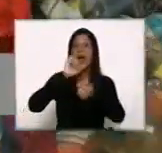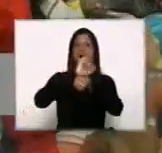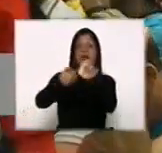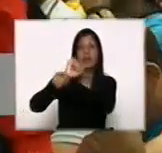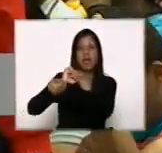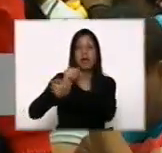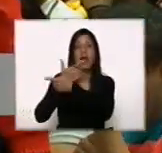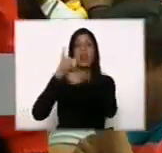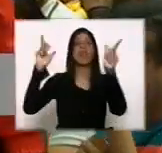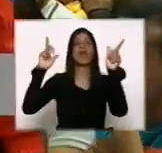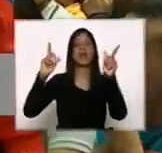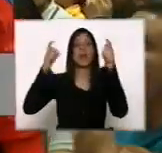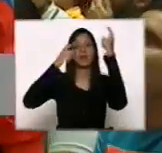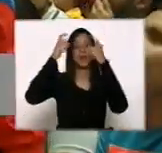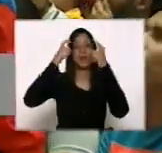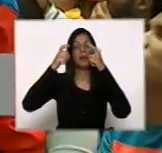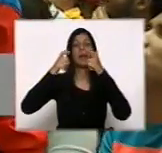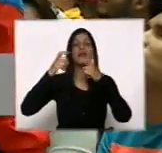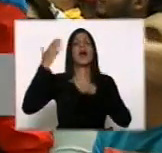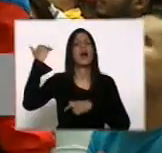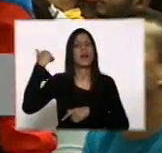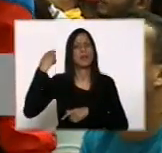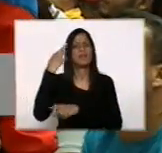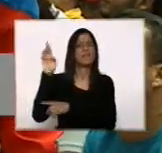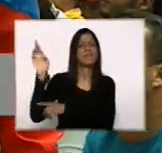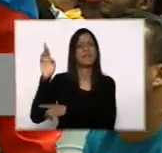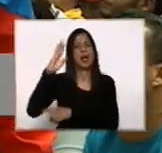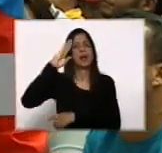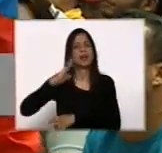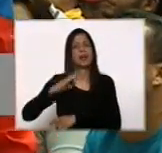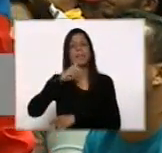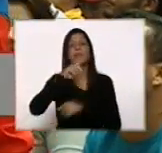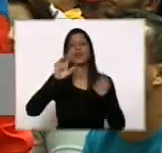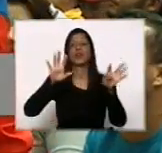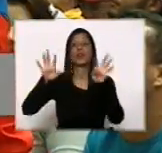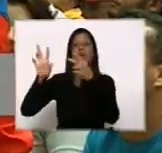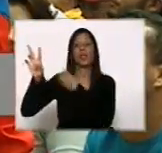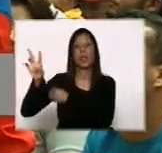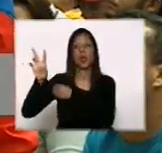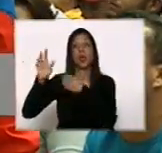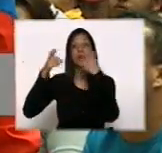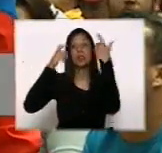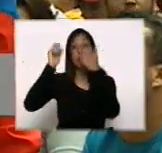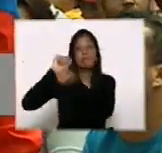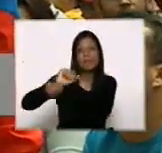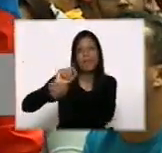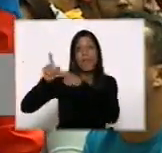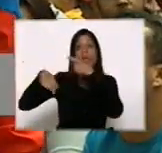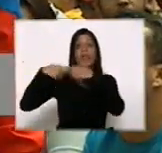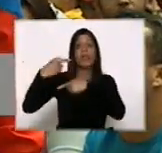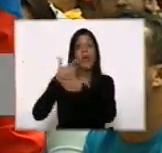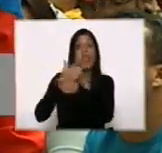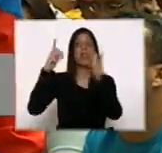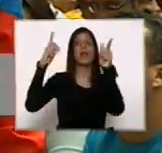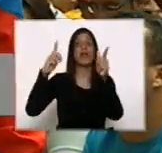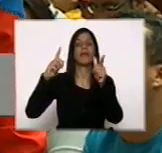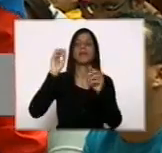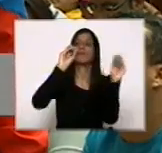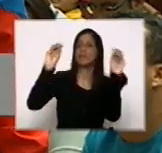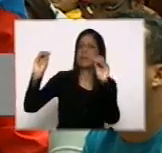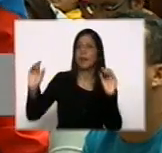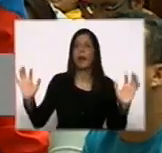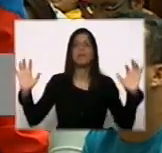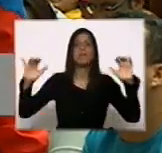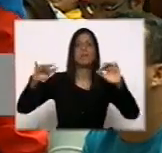1994, luego de las rebeliones militares de 1992. Fíjese, todo ese proceso, que fue un pacto de élite del poder